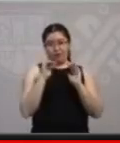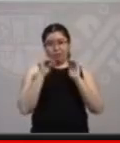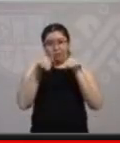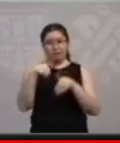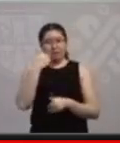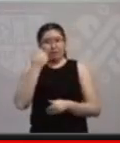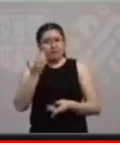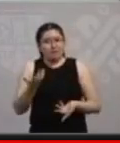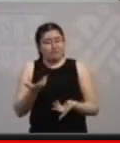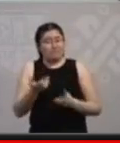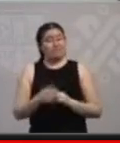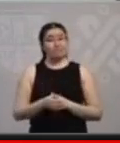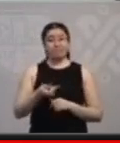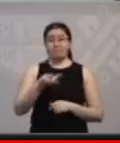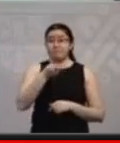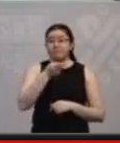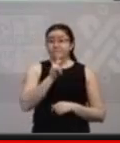electrónico.